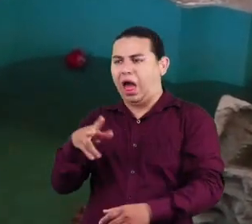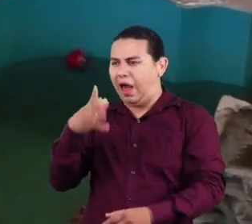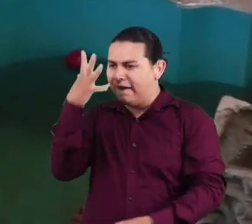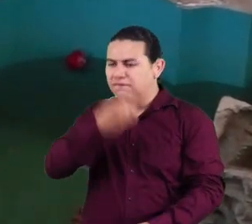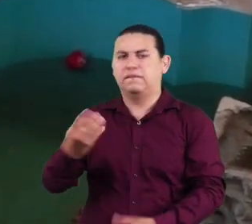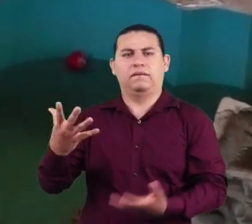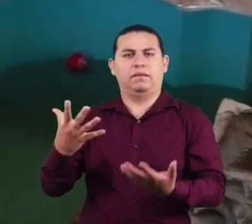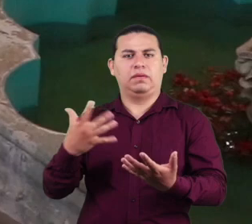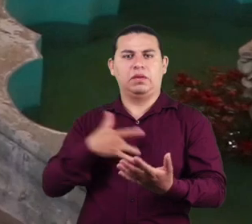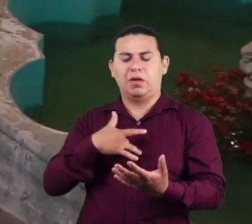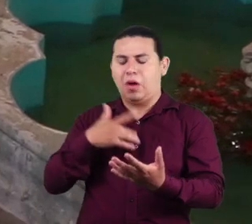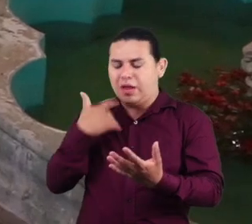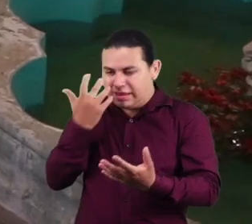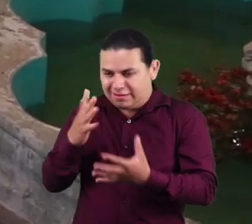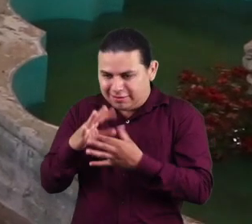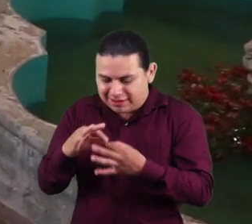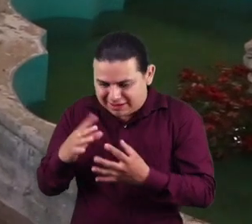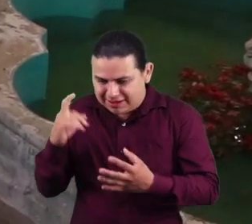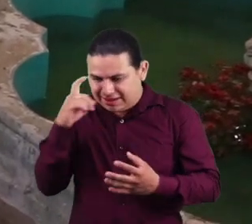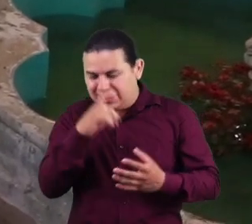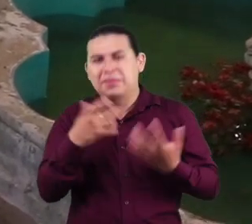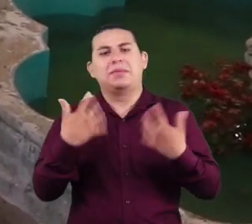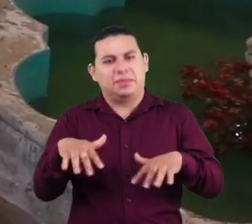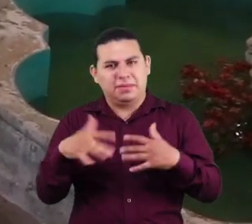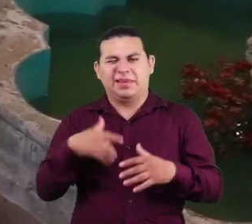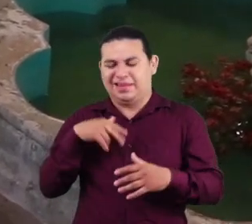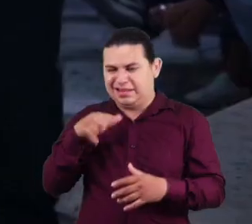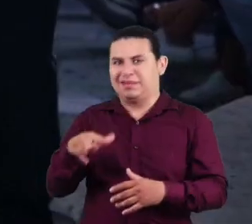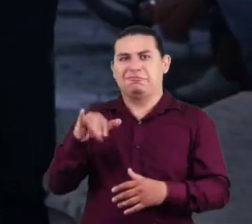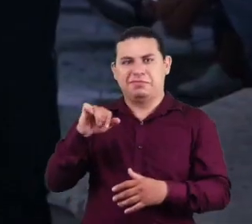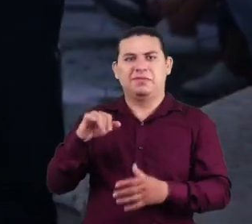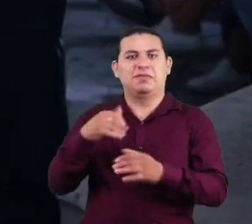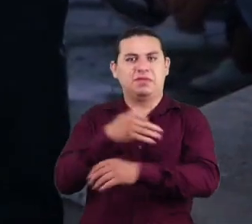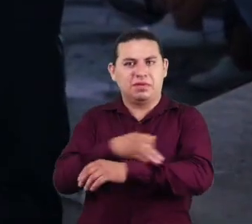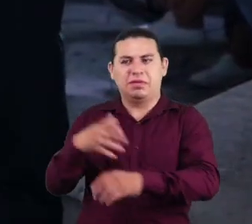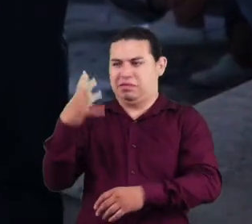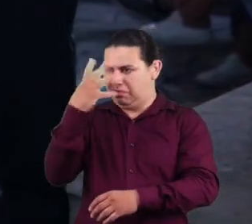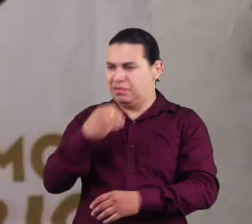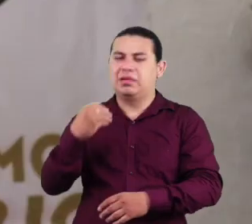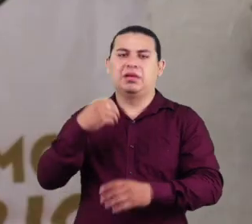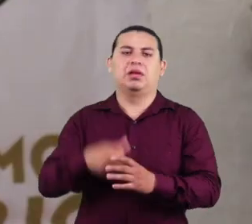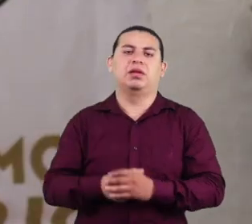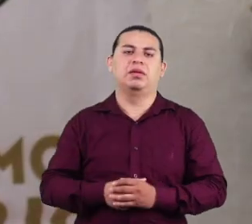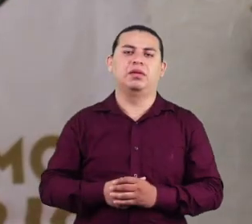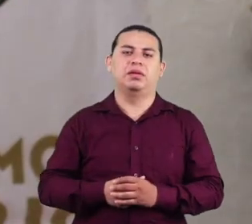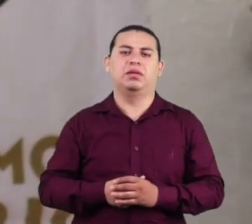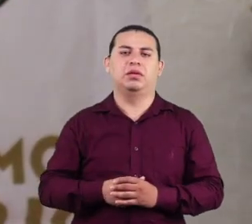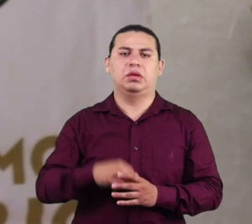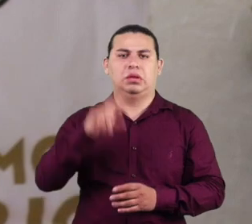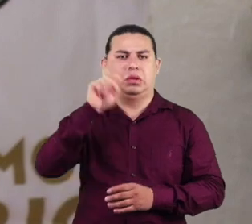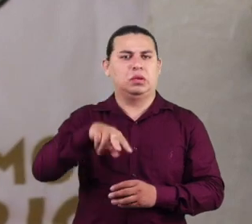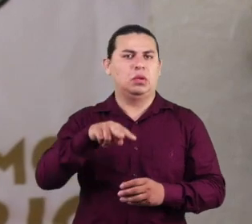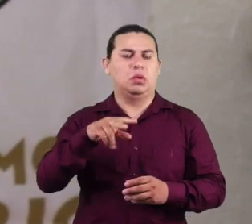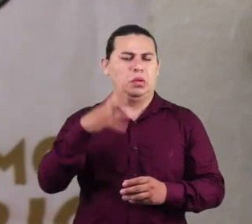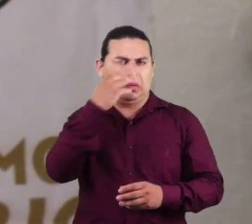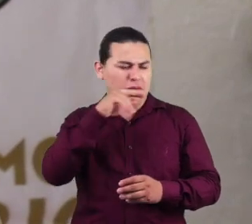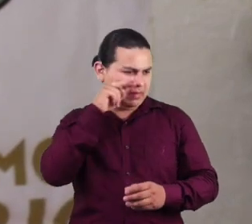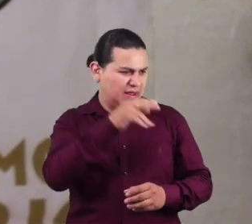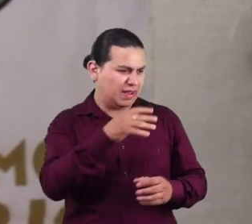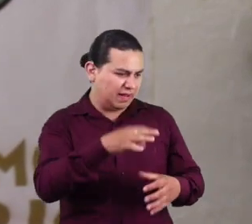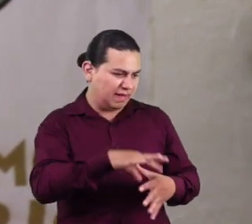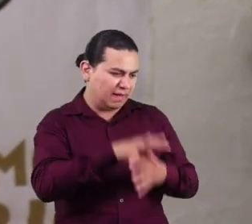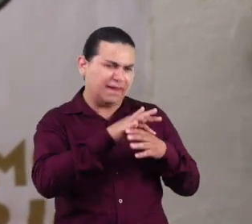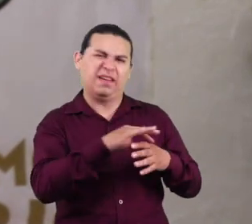bastante fuerte, a veces no lo puede uno explicar por el sentir pues de que esté un familiar en ese lugar, pero son cosas muy